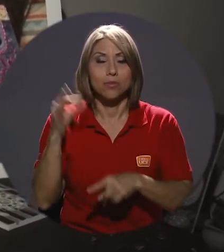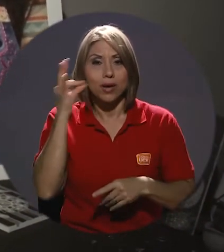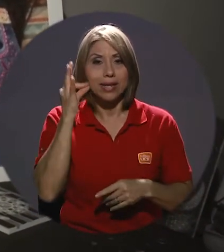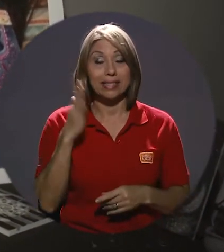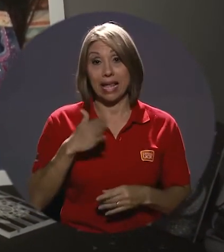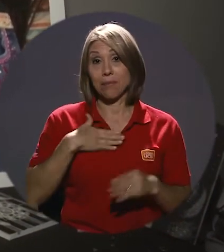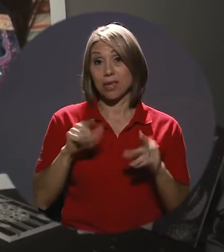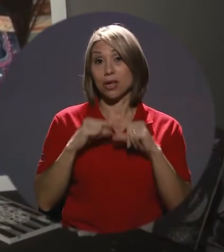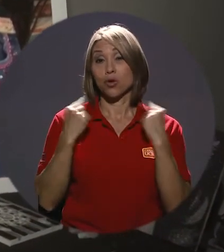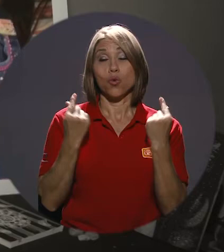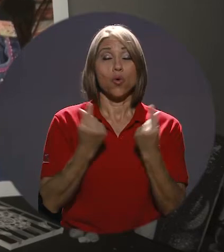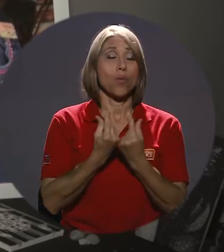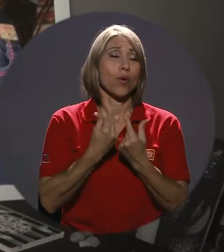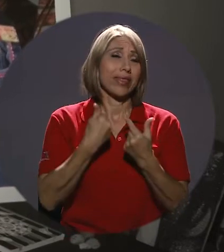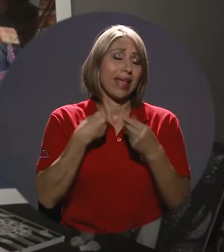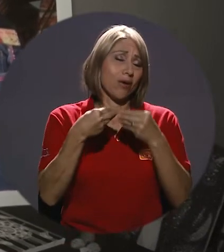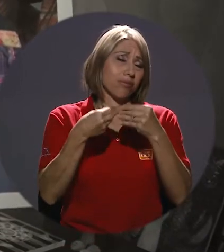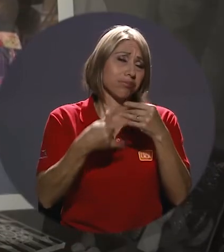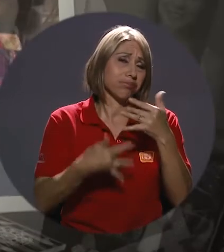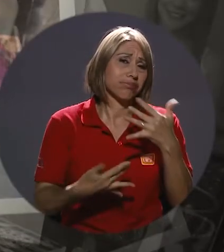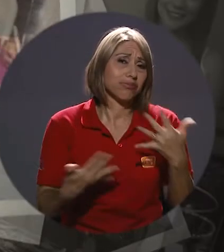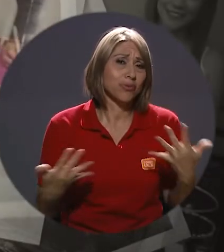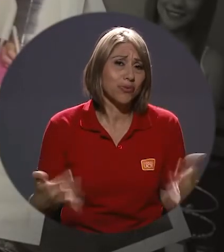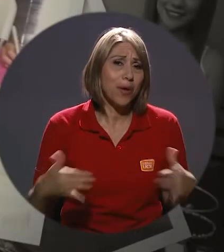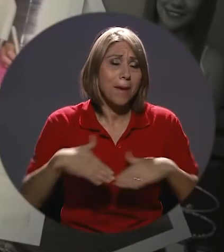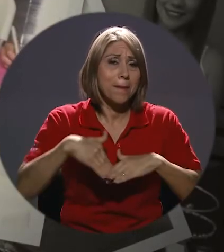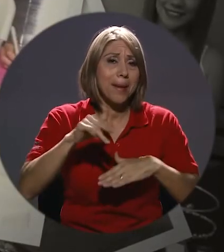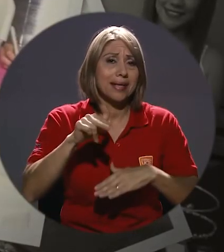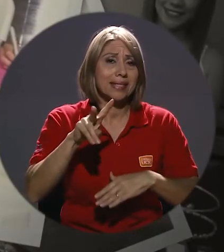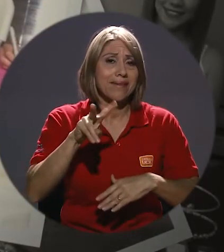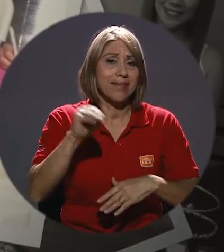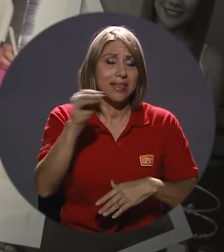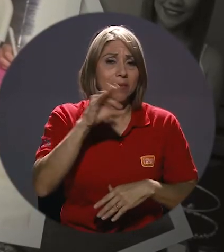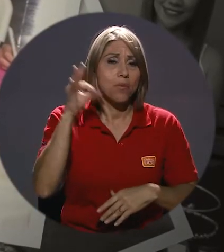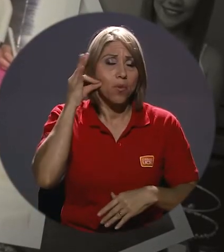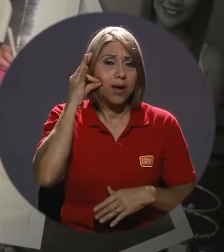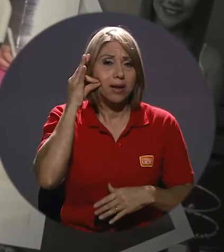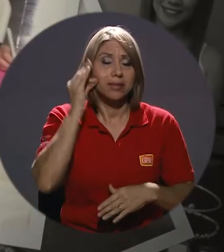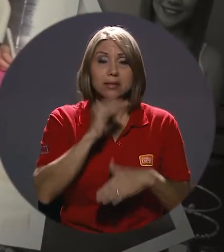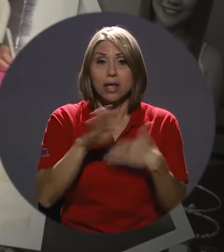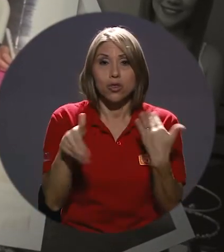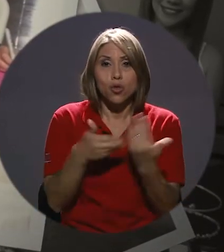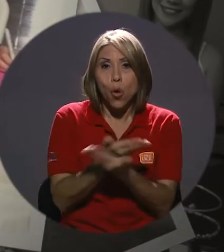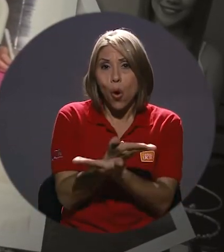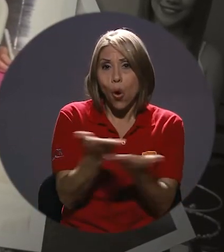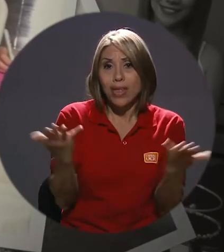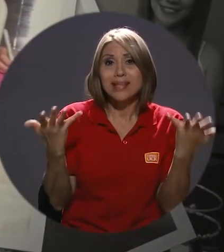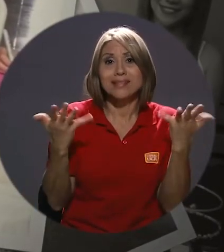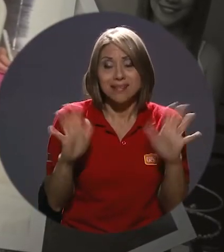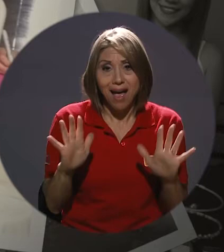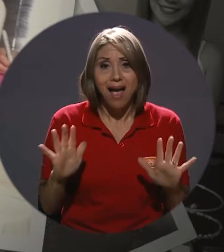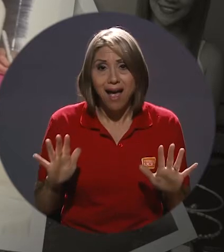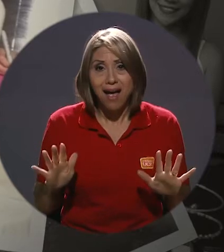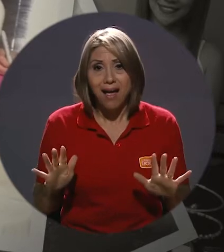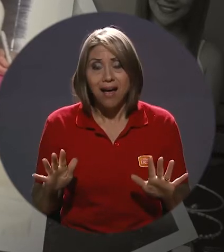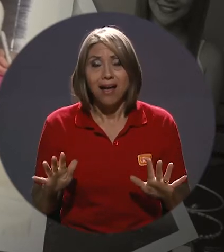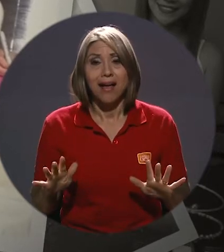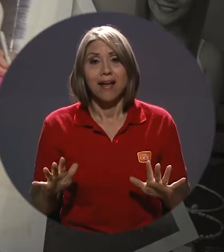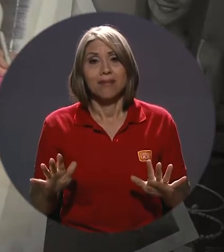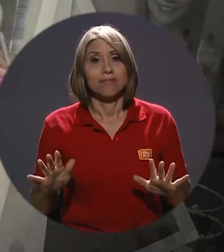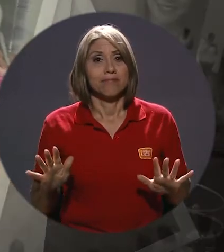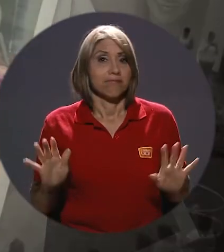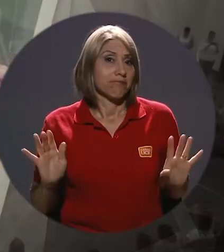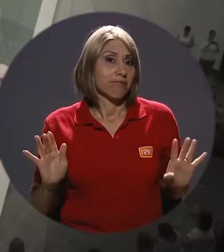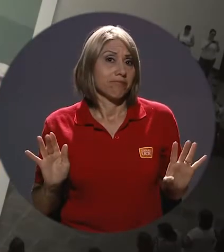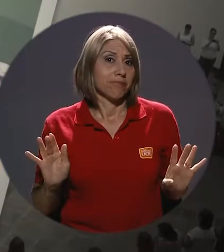podido ayudar a varias mujeres. En mi grupo tengo mucha variedad. En mi grupo hay más de 20 mujeres y